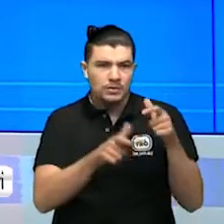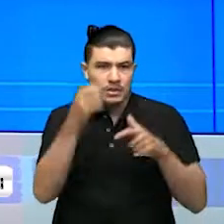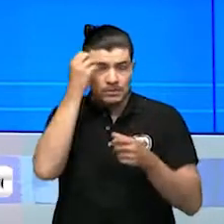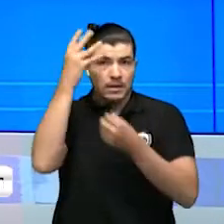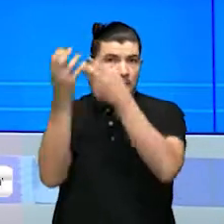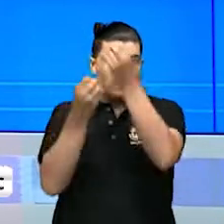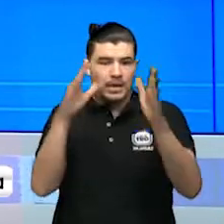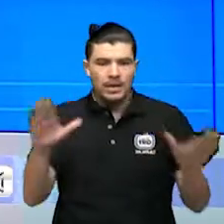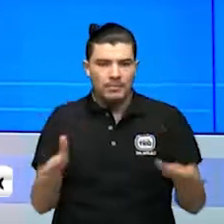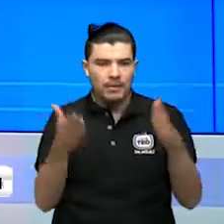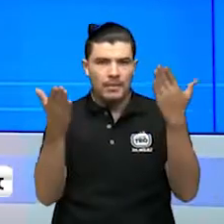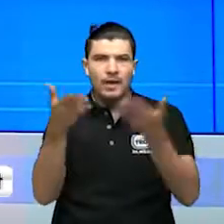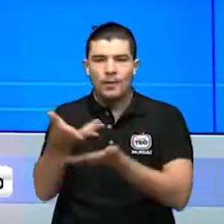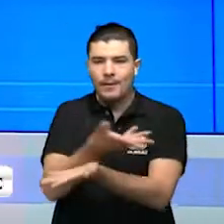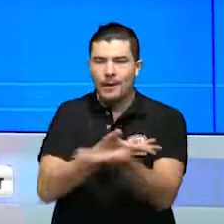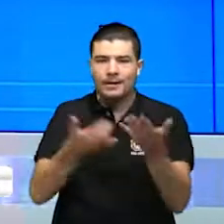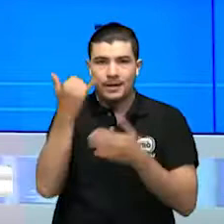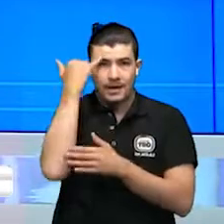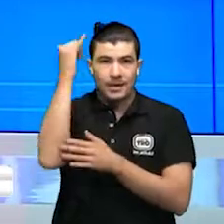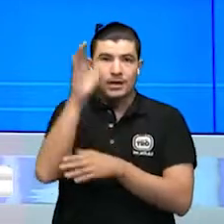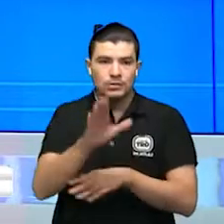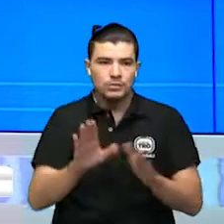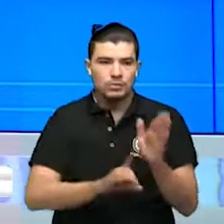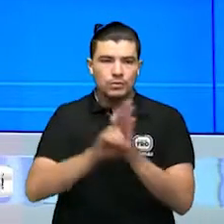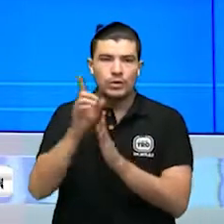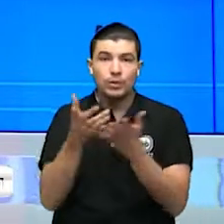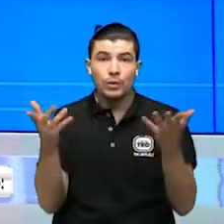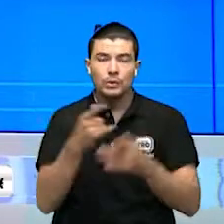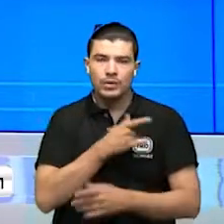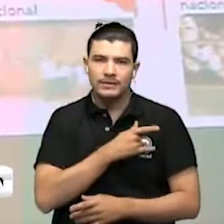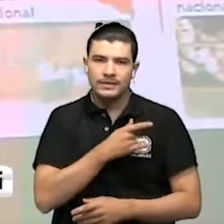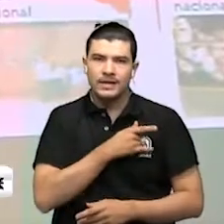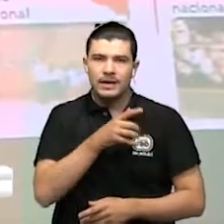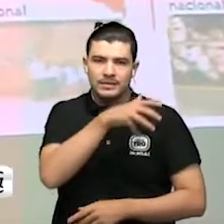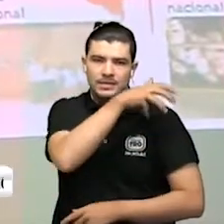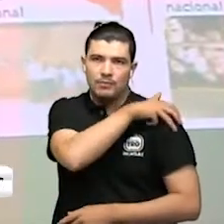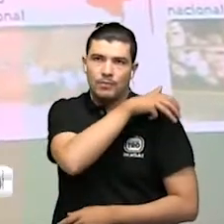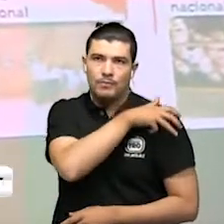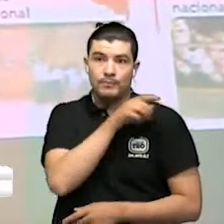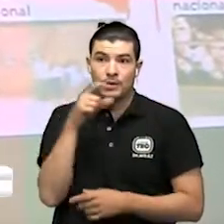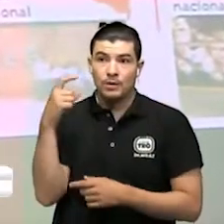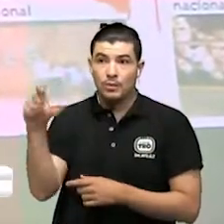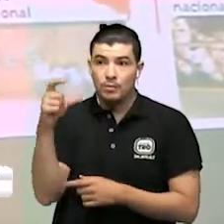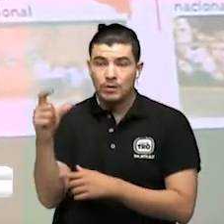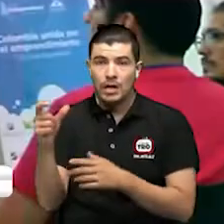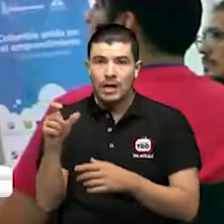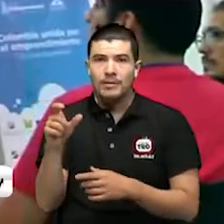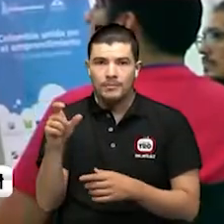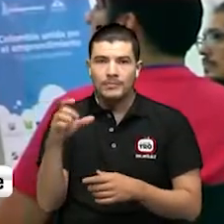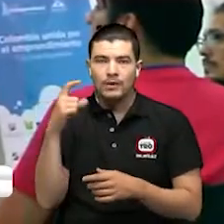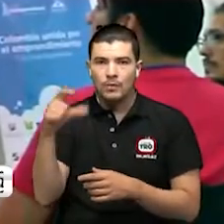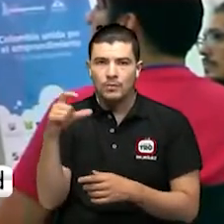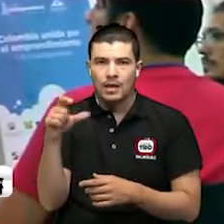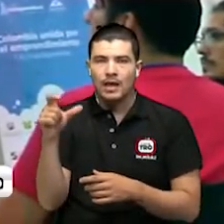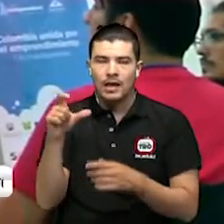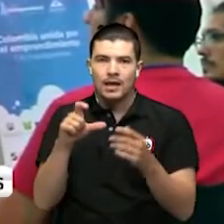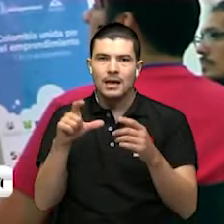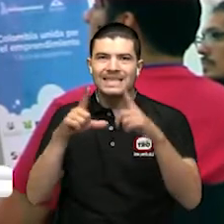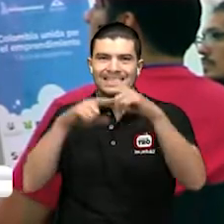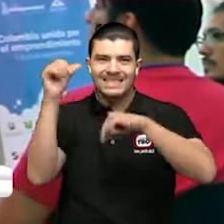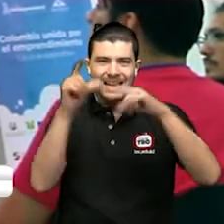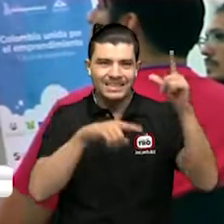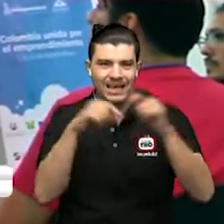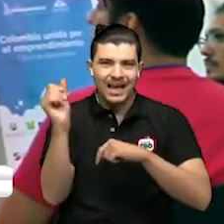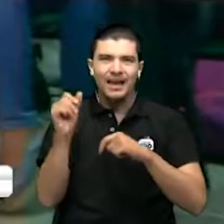ideas de crecimiento el evento se lleva a cabo en la universidad simón bolívar computa start week en 2018 es el